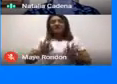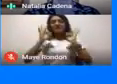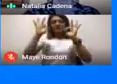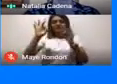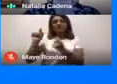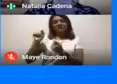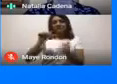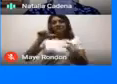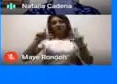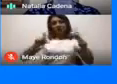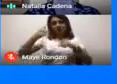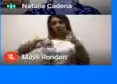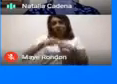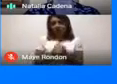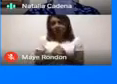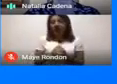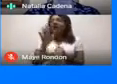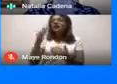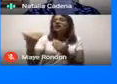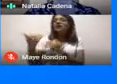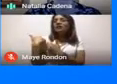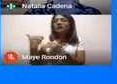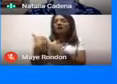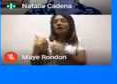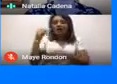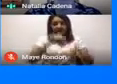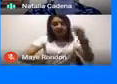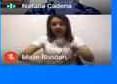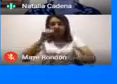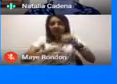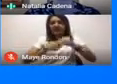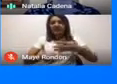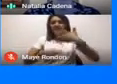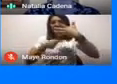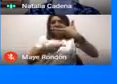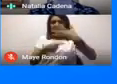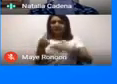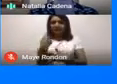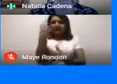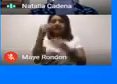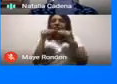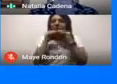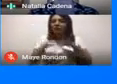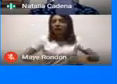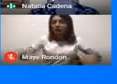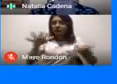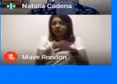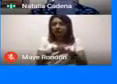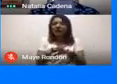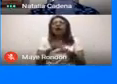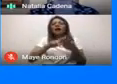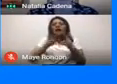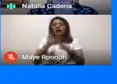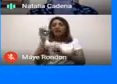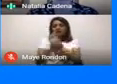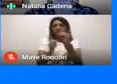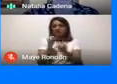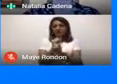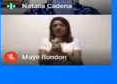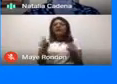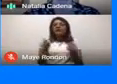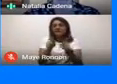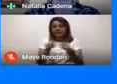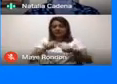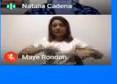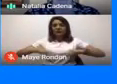del Turismo, como encargada de la formulación de 6 políticas públicas y planes de turismo nacional, así como de la